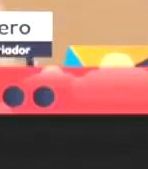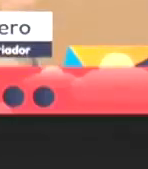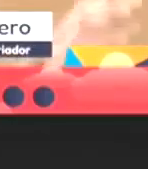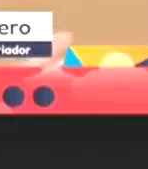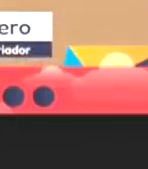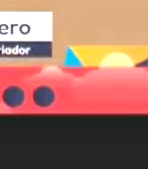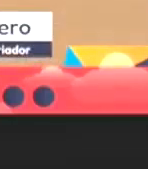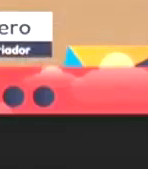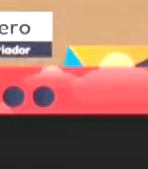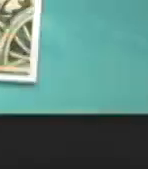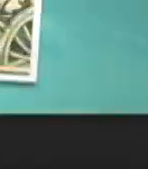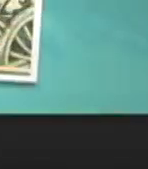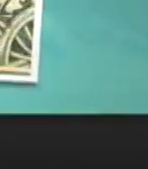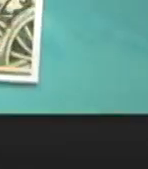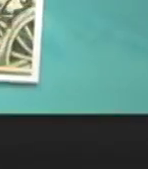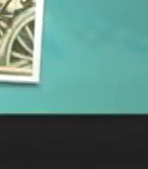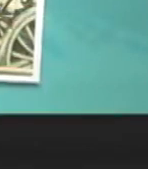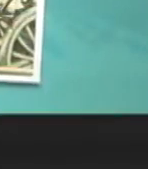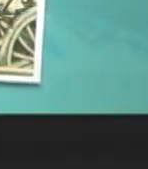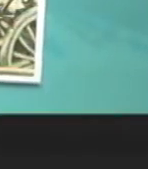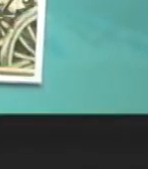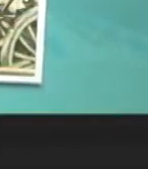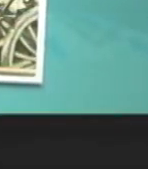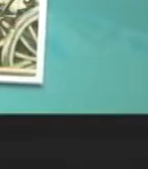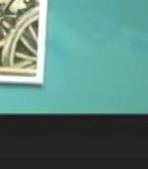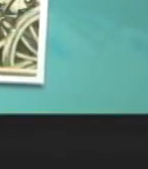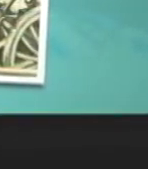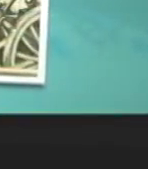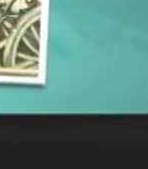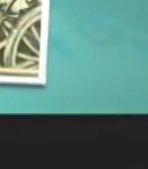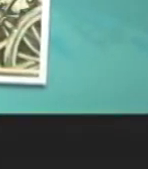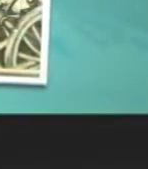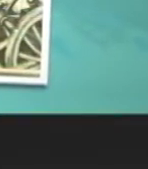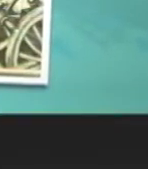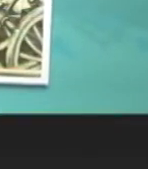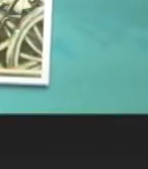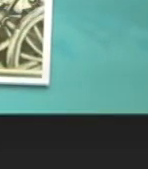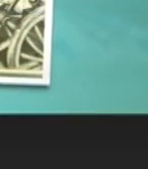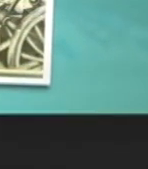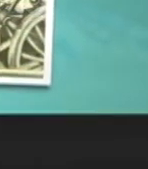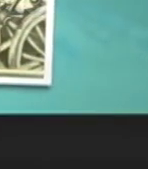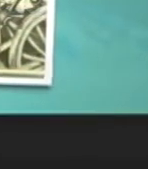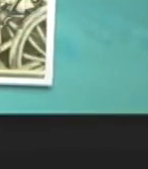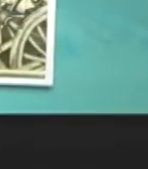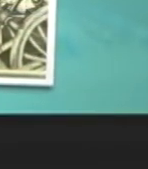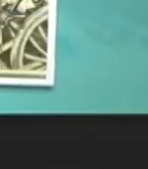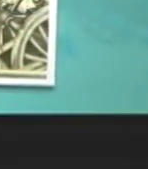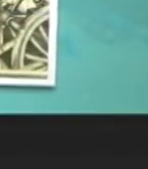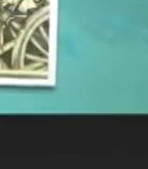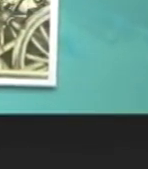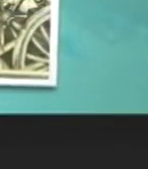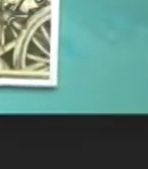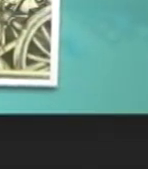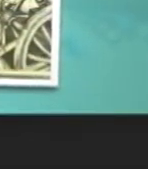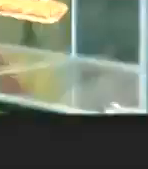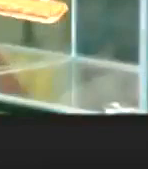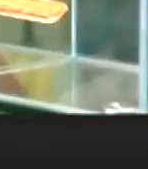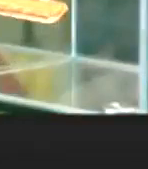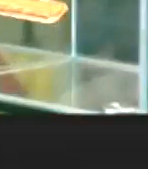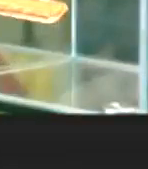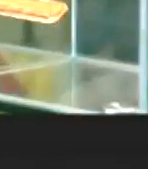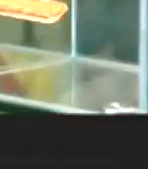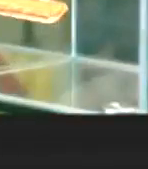van recibiendo como un verdadero dios. Y arriba le dan regalos. La municipalidad de Lima le